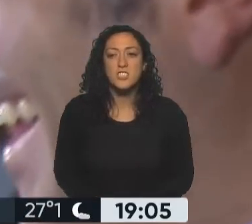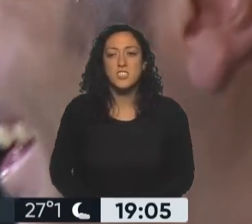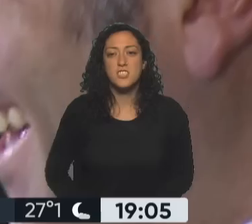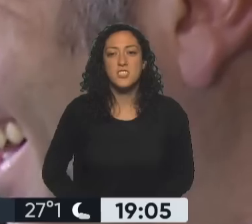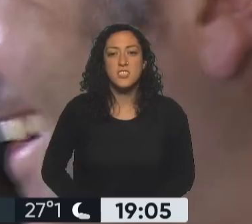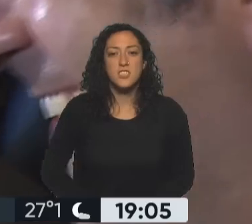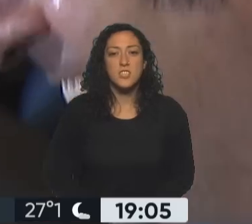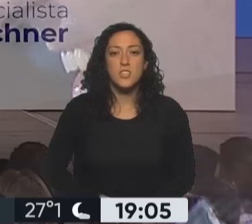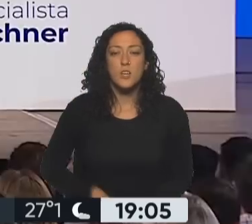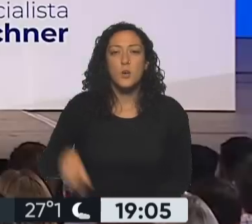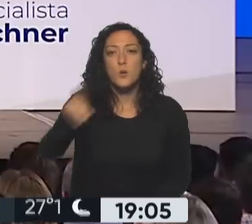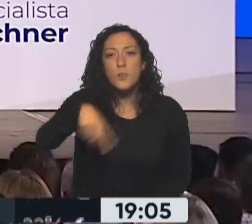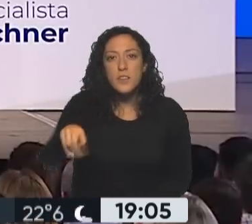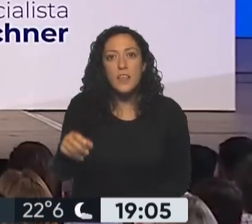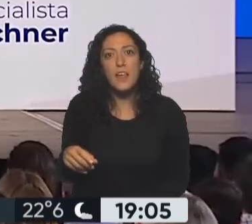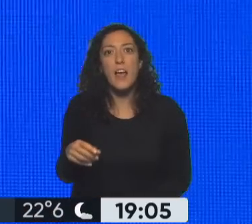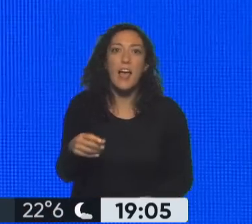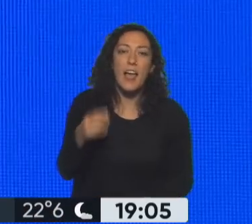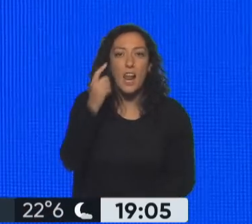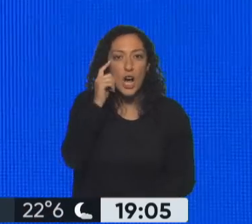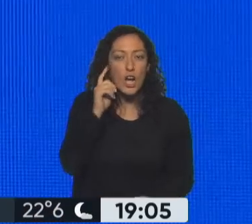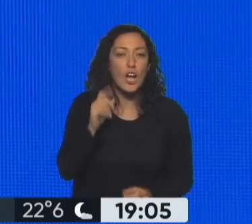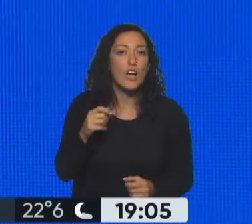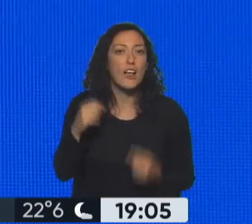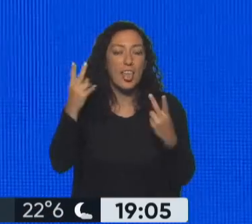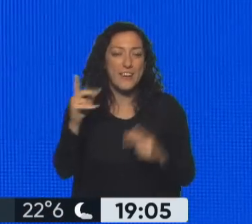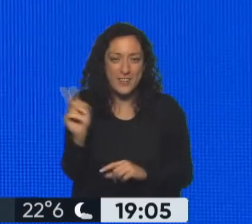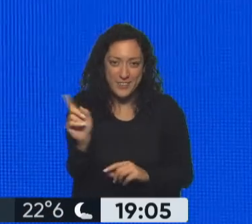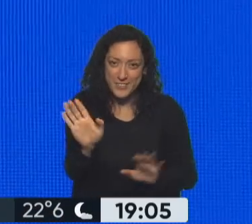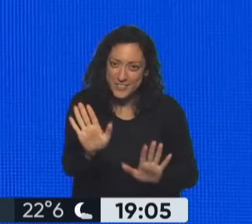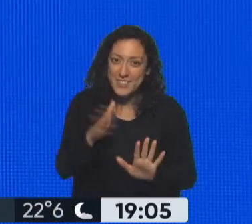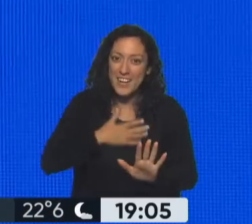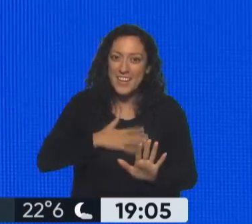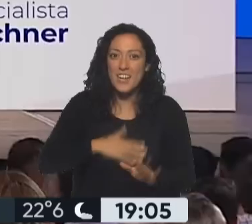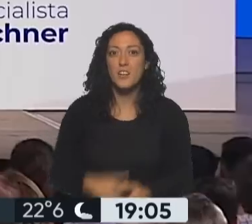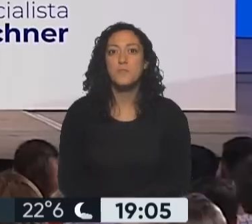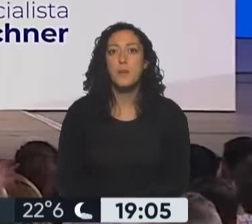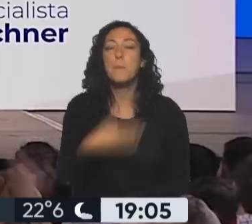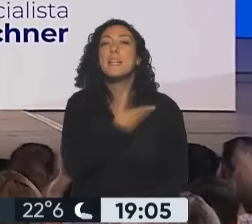No se hagan los rulos, ya se los dije muchas veces. Ay, Dios.